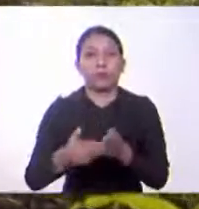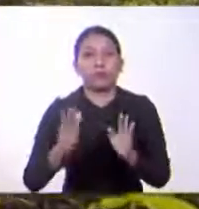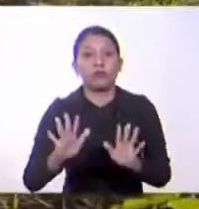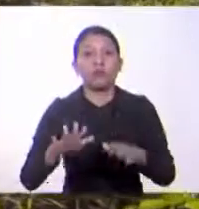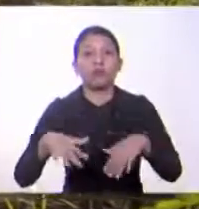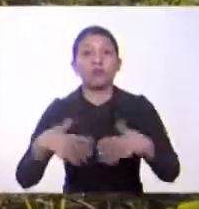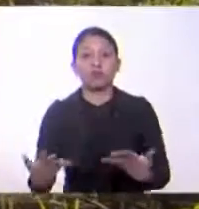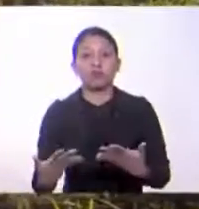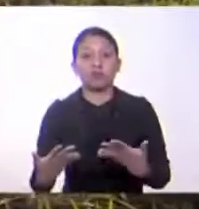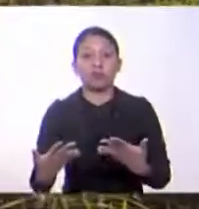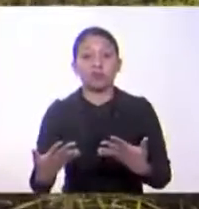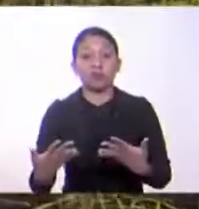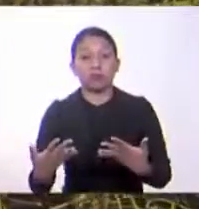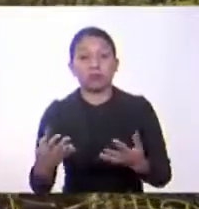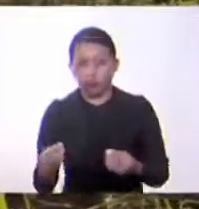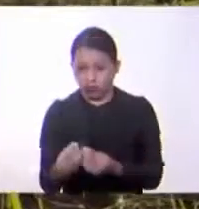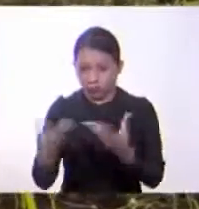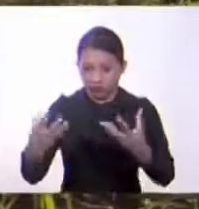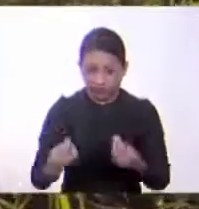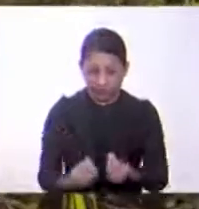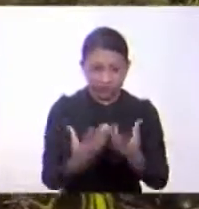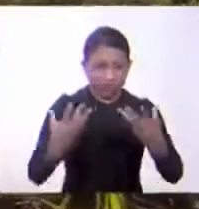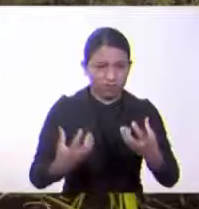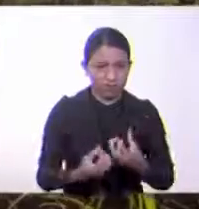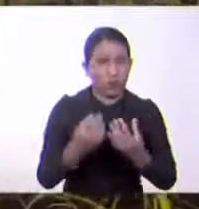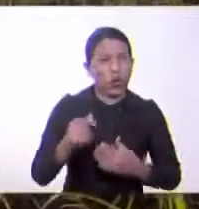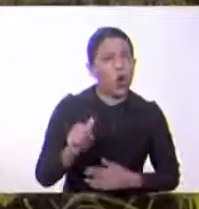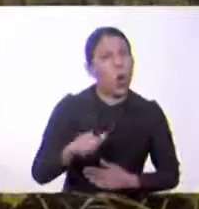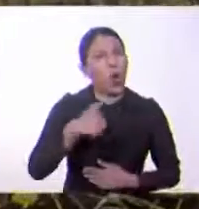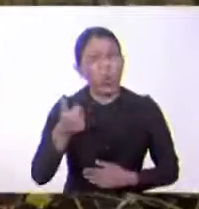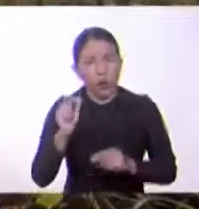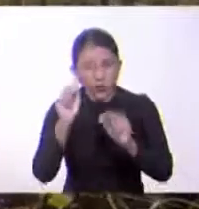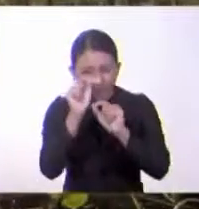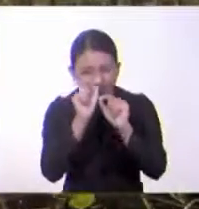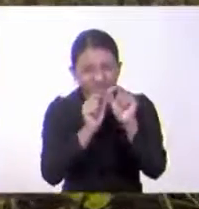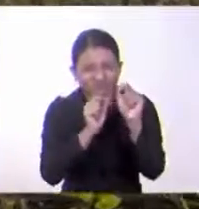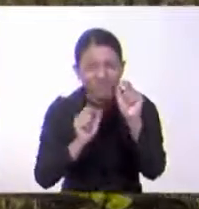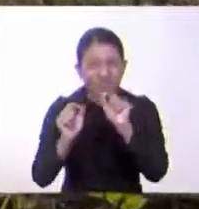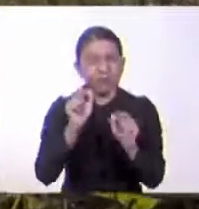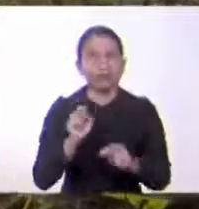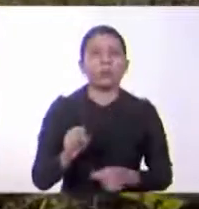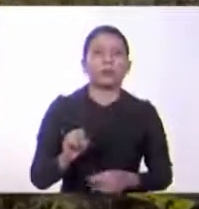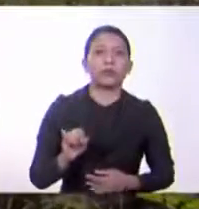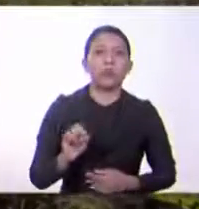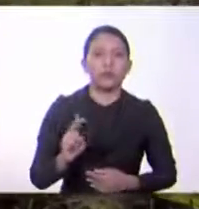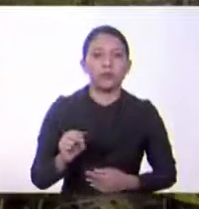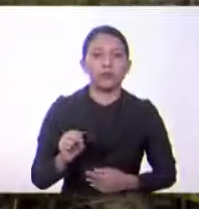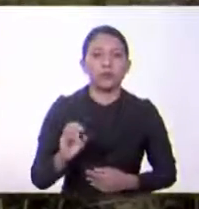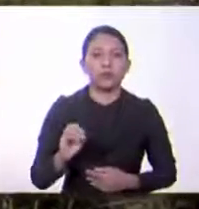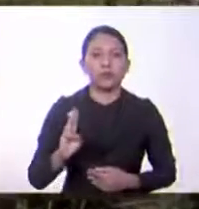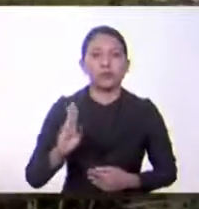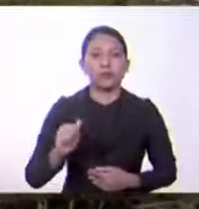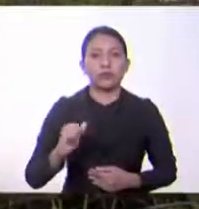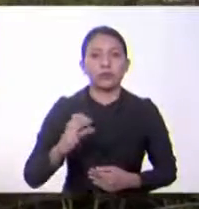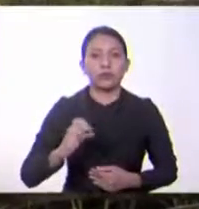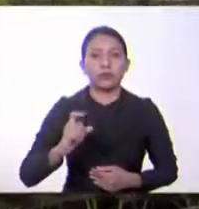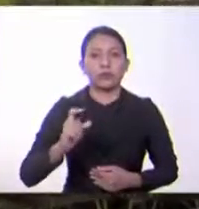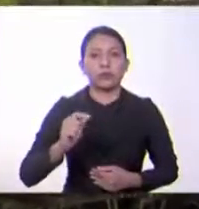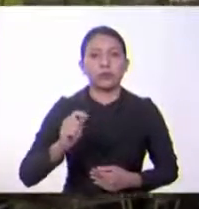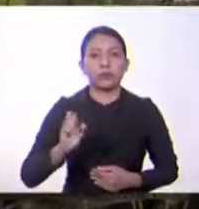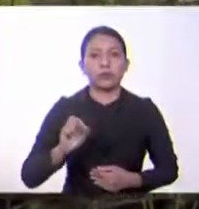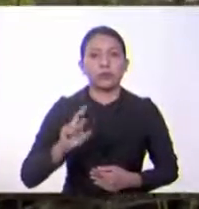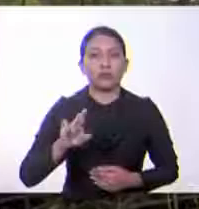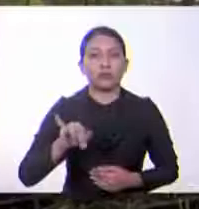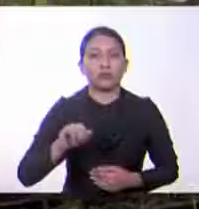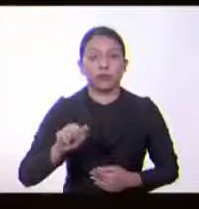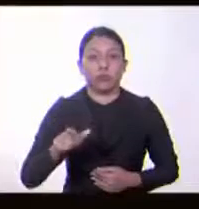una incorporación de otro tipo de bacteria, la cianobacteria, la cual eventualmente se convertiría en